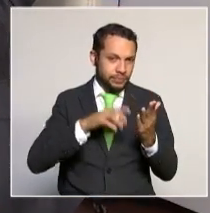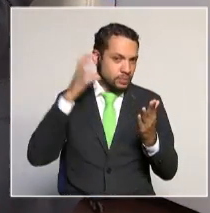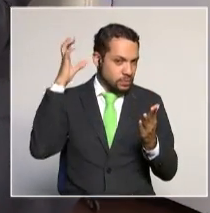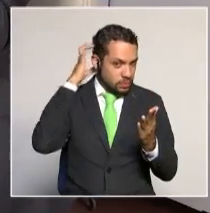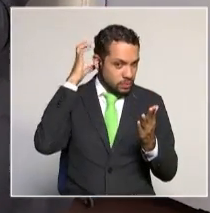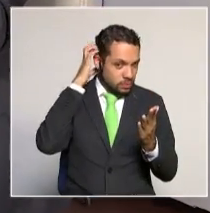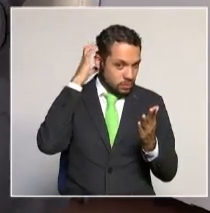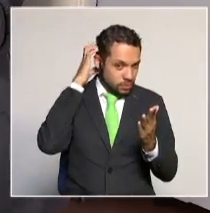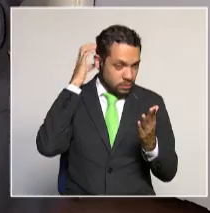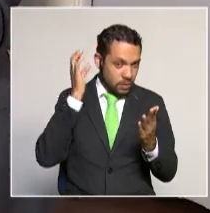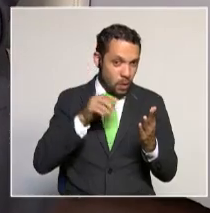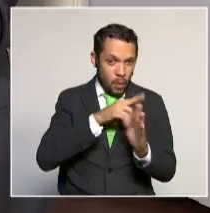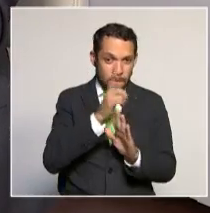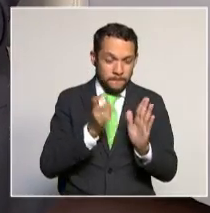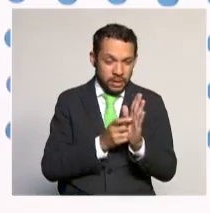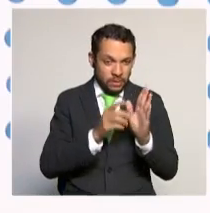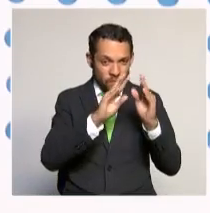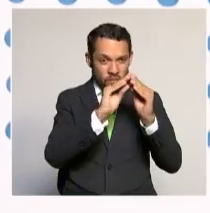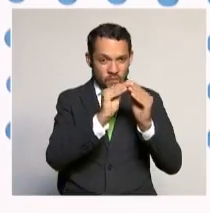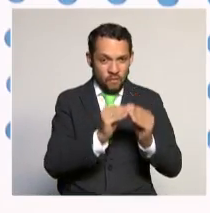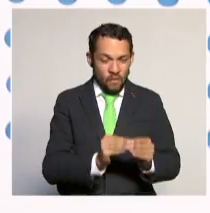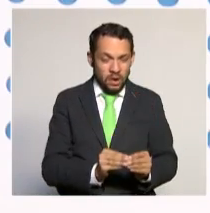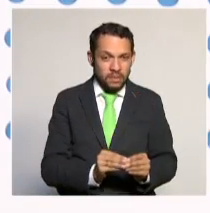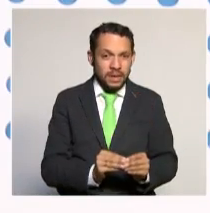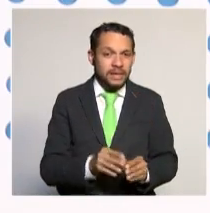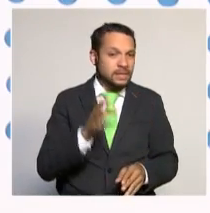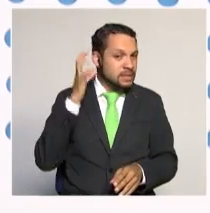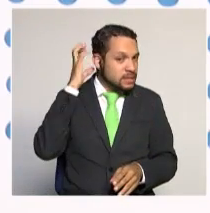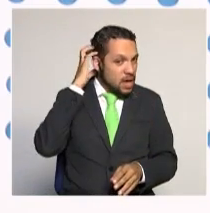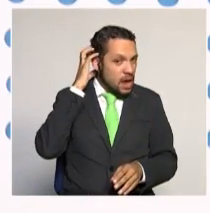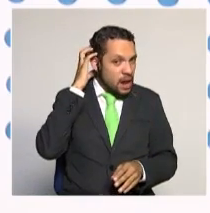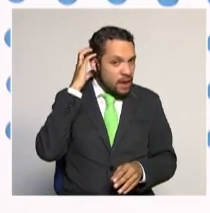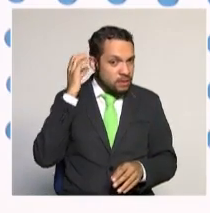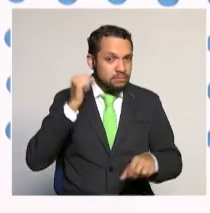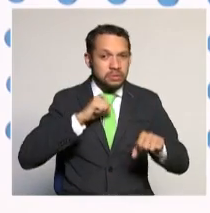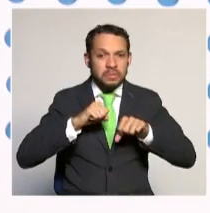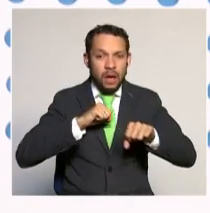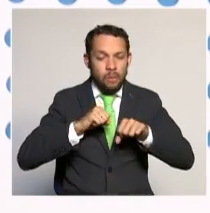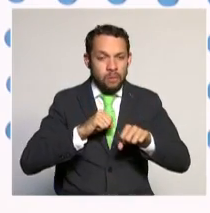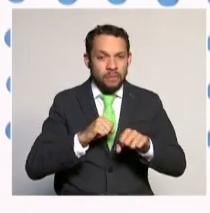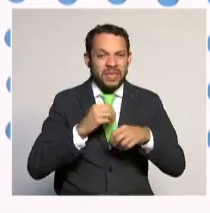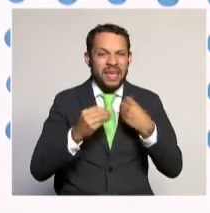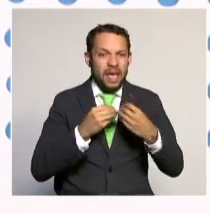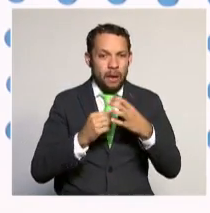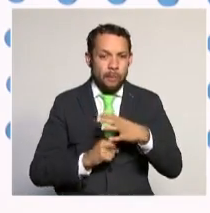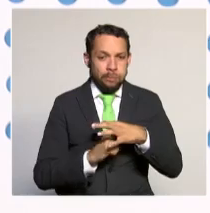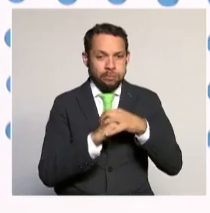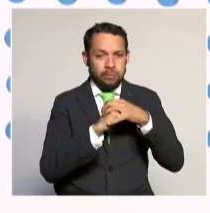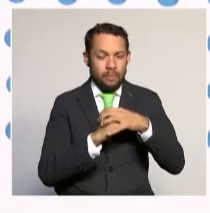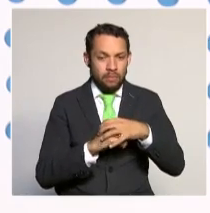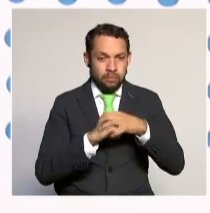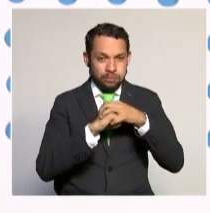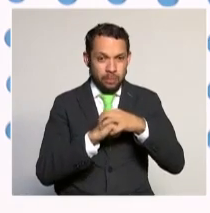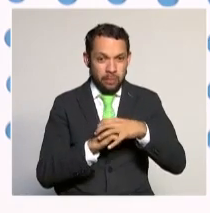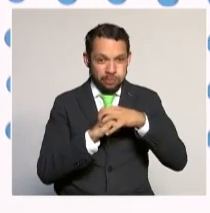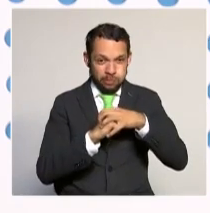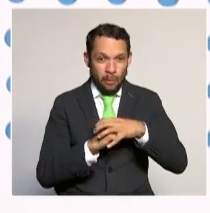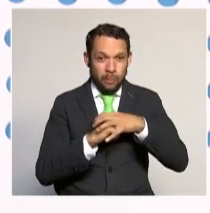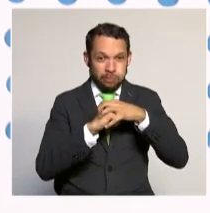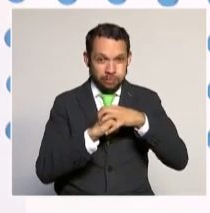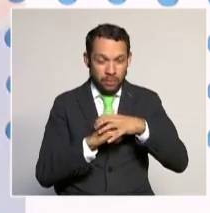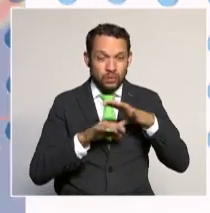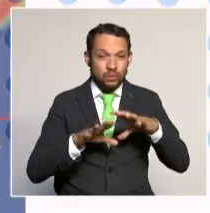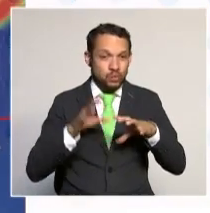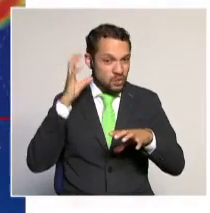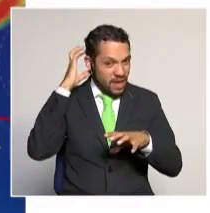imagen de resonancia magnética funcional, en la que el cerebro se ve en acción, logra usted con mayor precisión